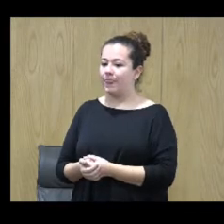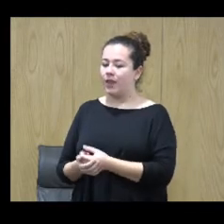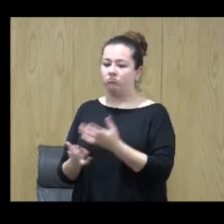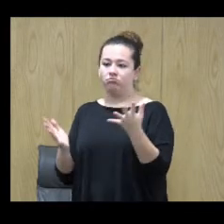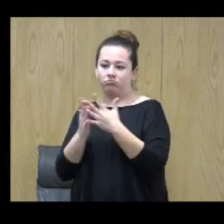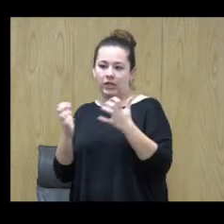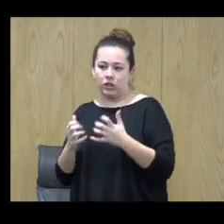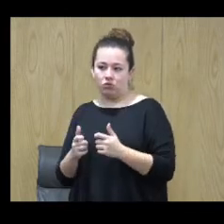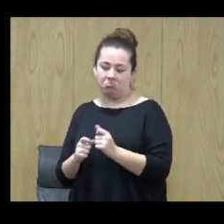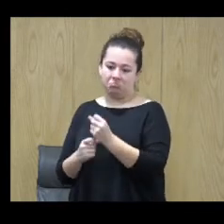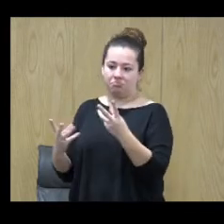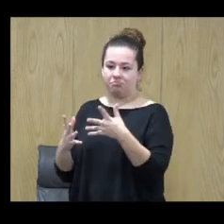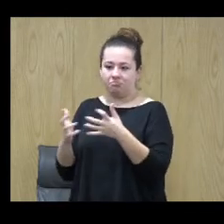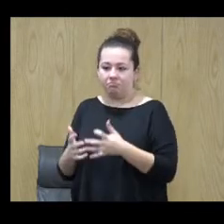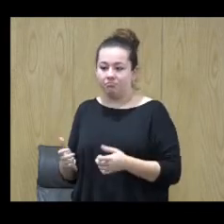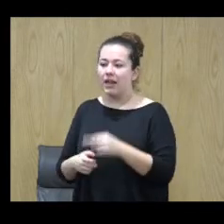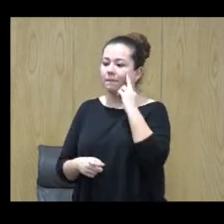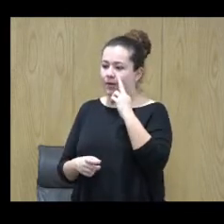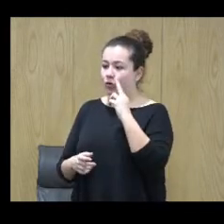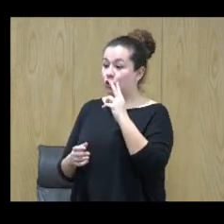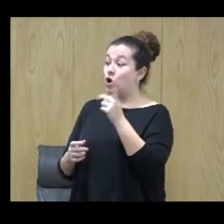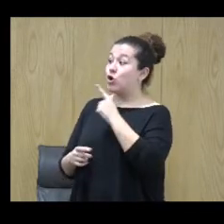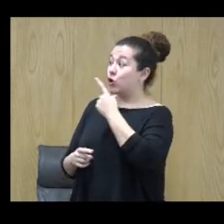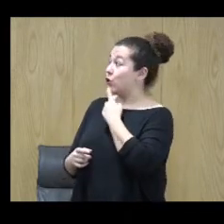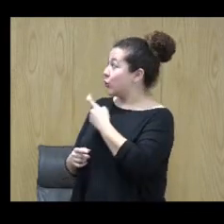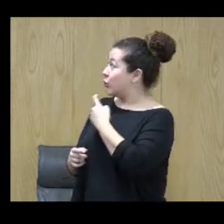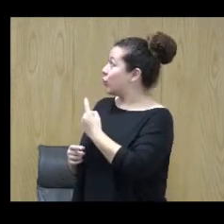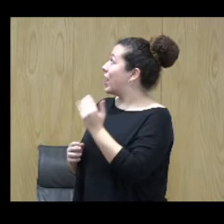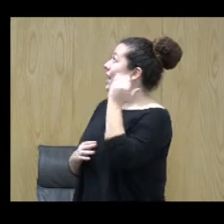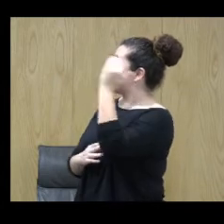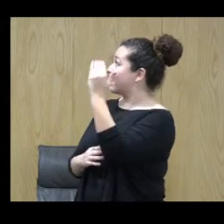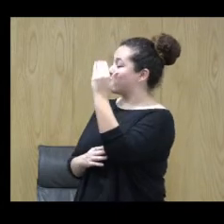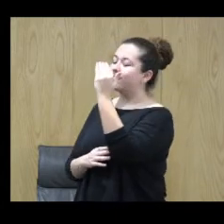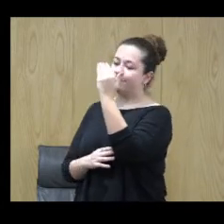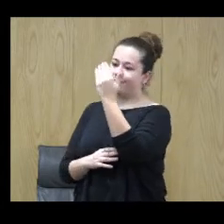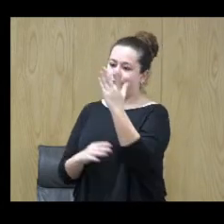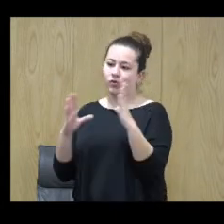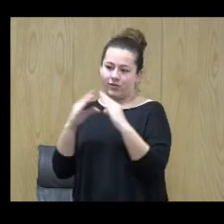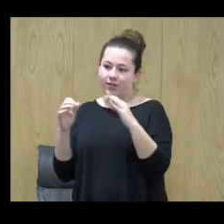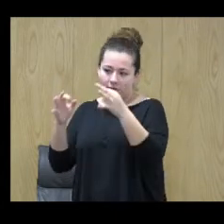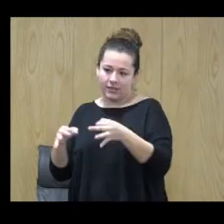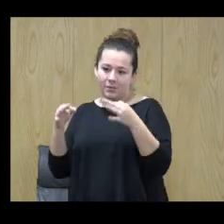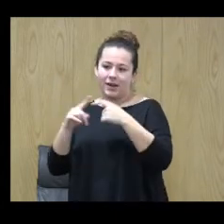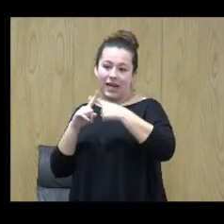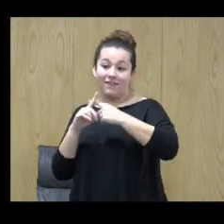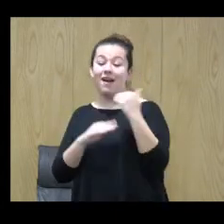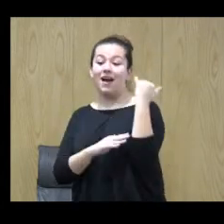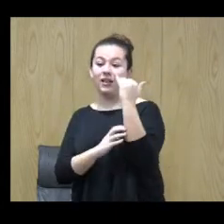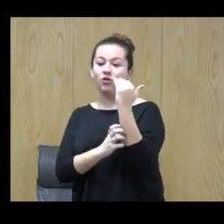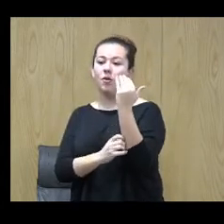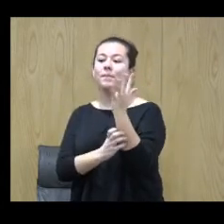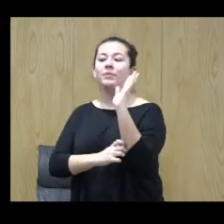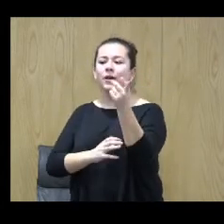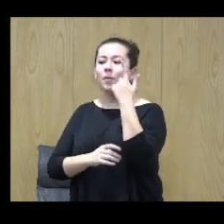textos, vemos que efectivamente la parte roja de arriba se mantienen con los universitarios siempre en los niveles altos, pero fijaros que